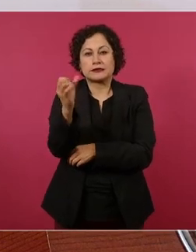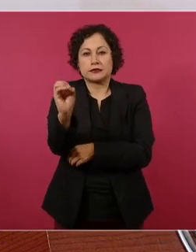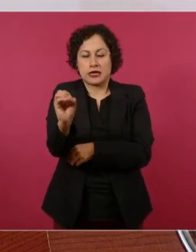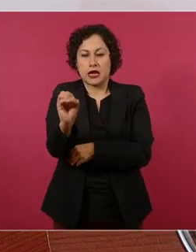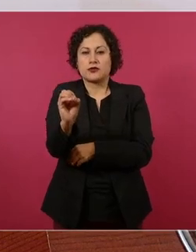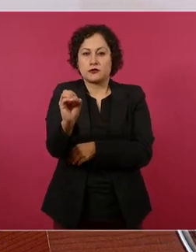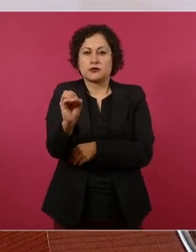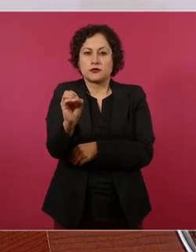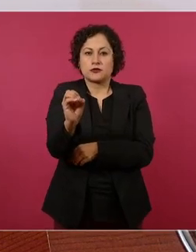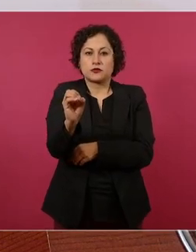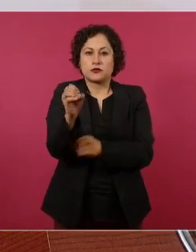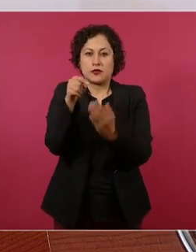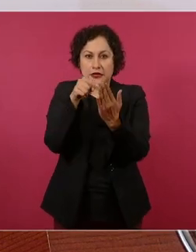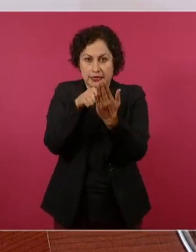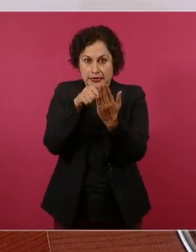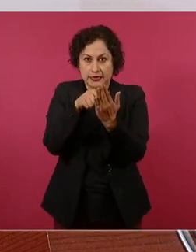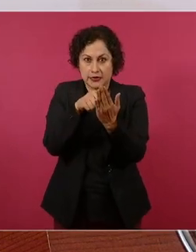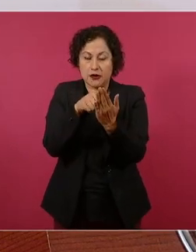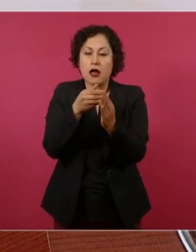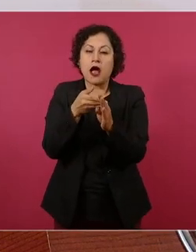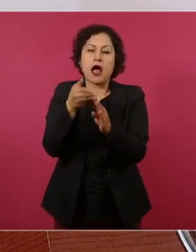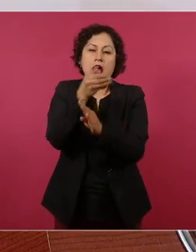a partir de unas declaraciones